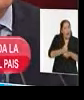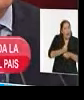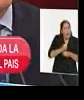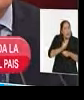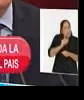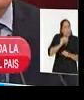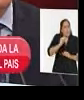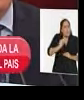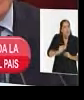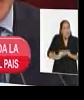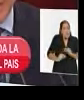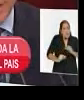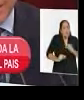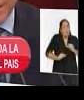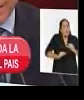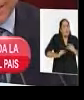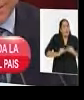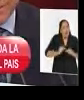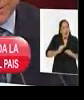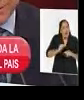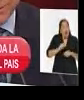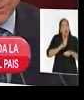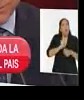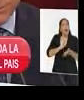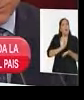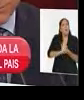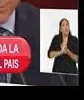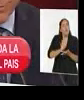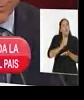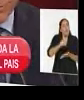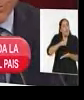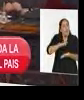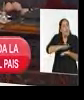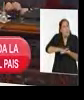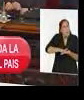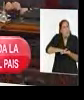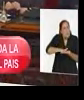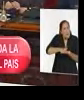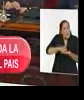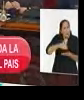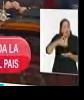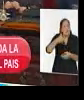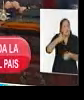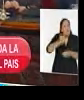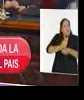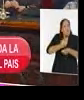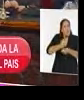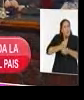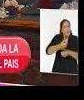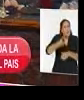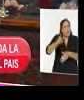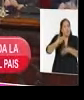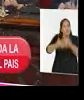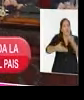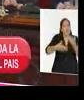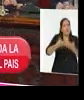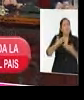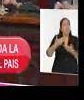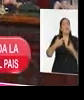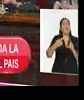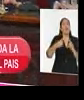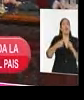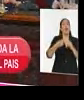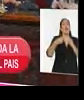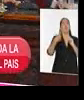anticipó después la presidencial fue el 2009 y en el medio murió Néstor Kirchner. Claro, es la única. Claro, pero eso es la única. El resto de las elecciones legislativas